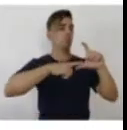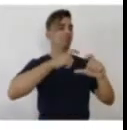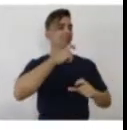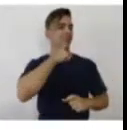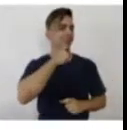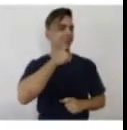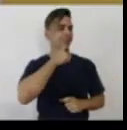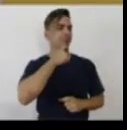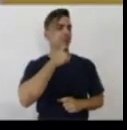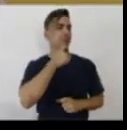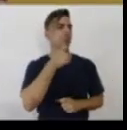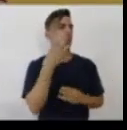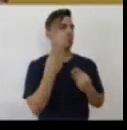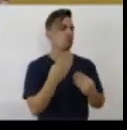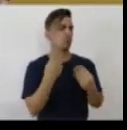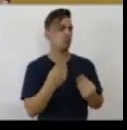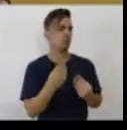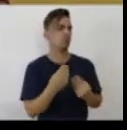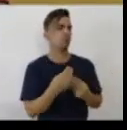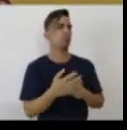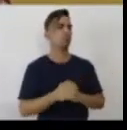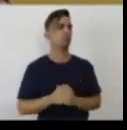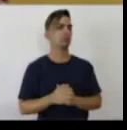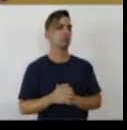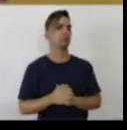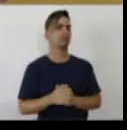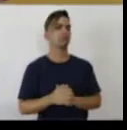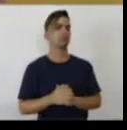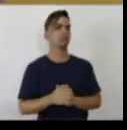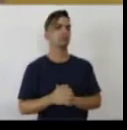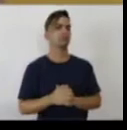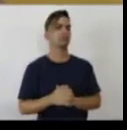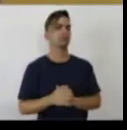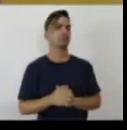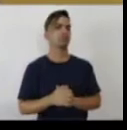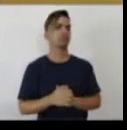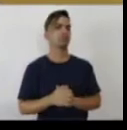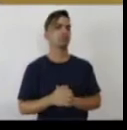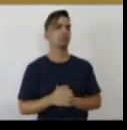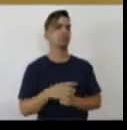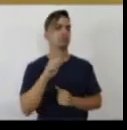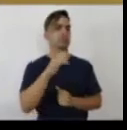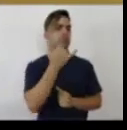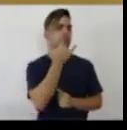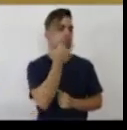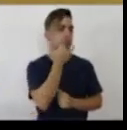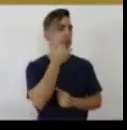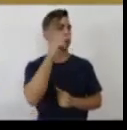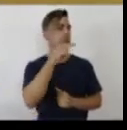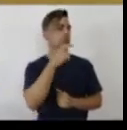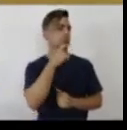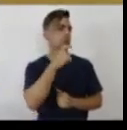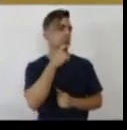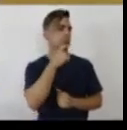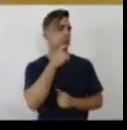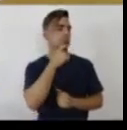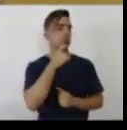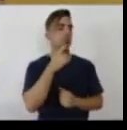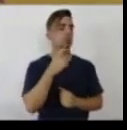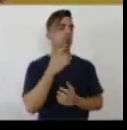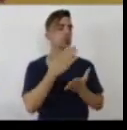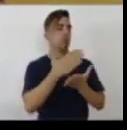dificultad frecuente, es decir, esto aparece como un error